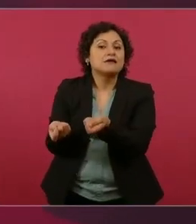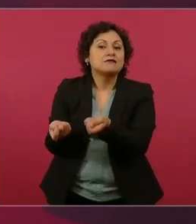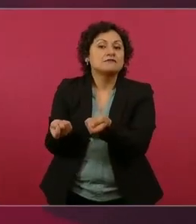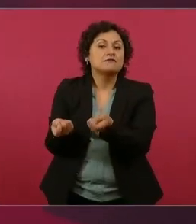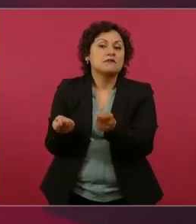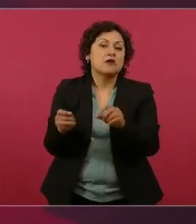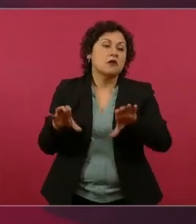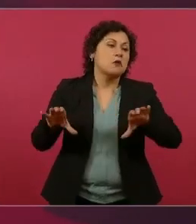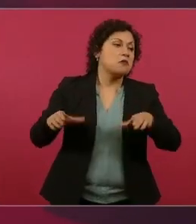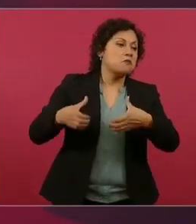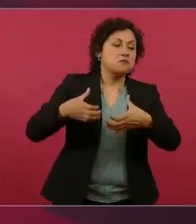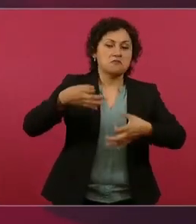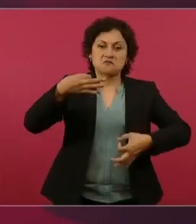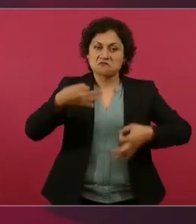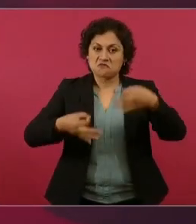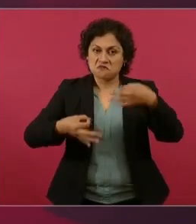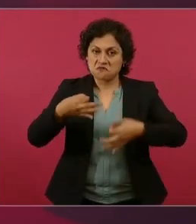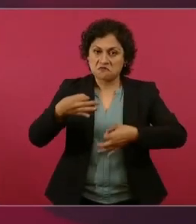tribunales